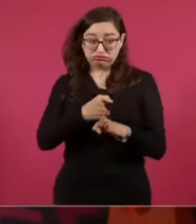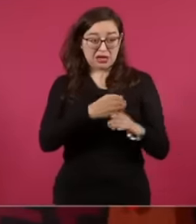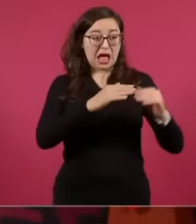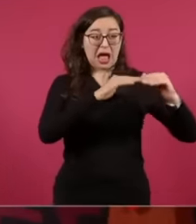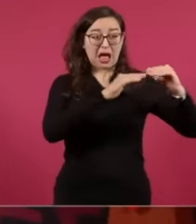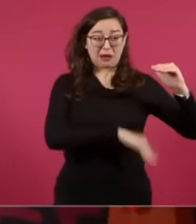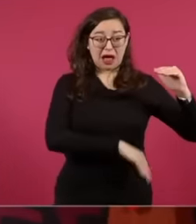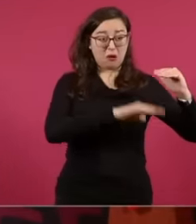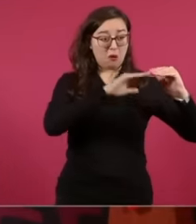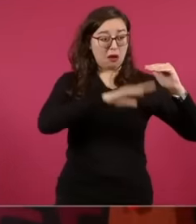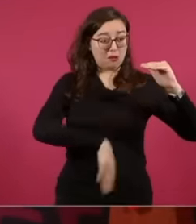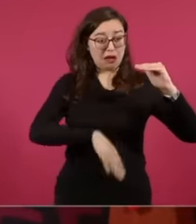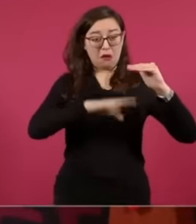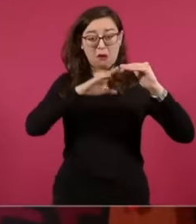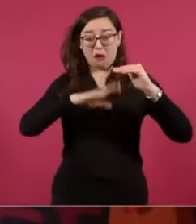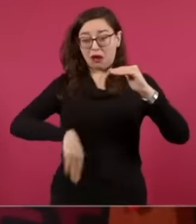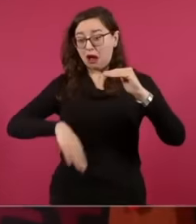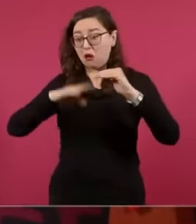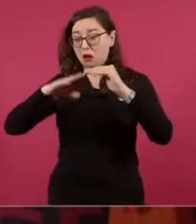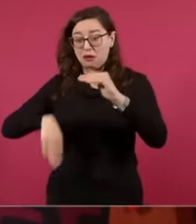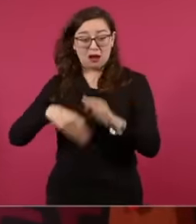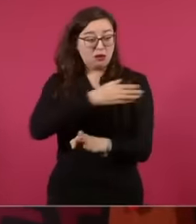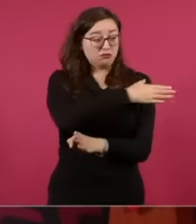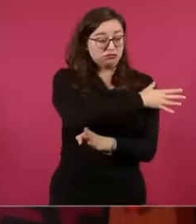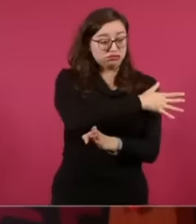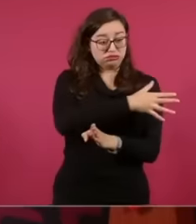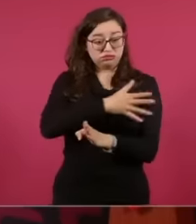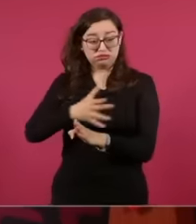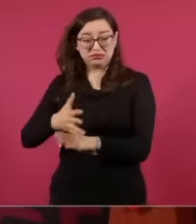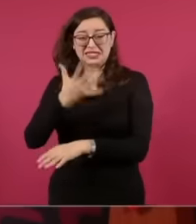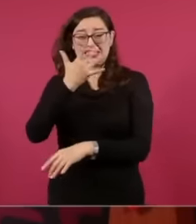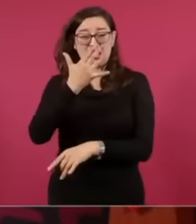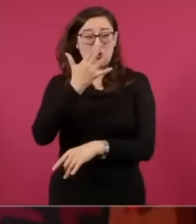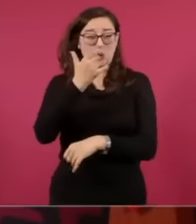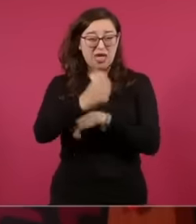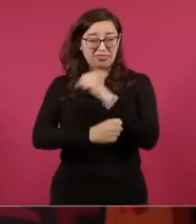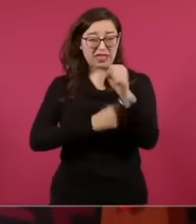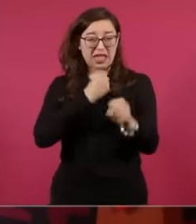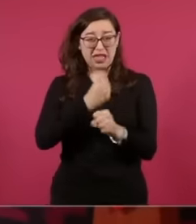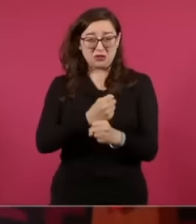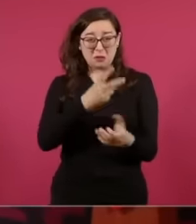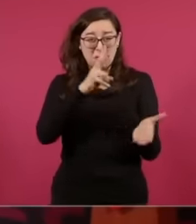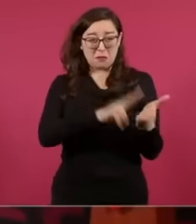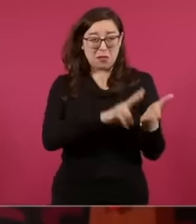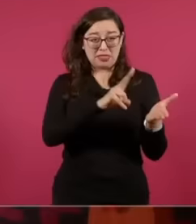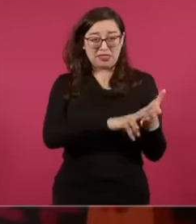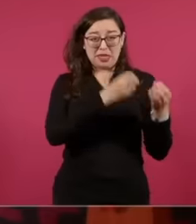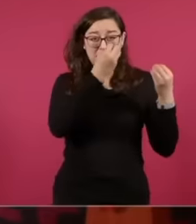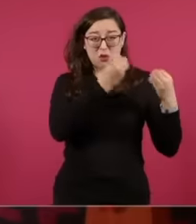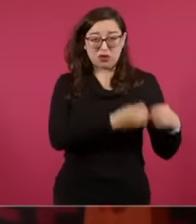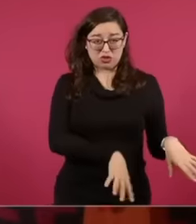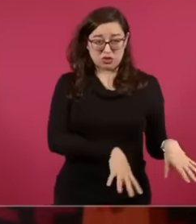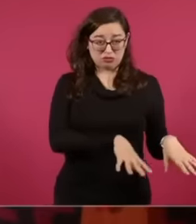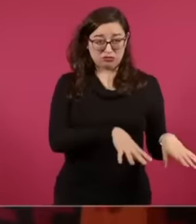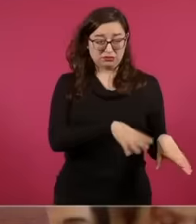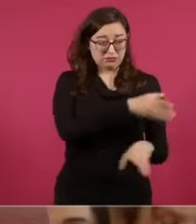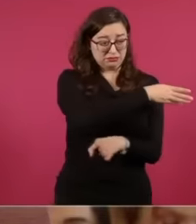en 50 años que nuestro peso no se devalúa.